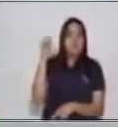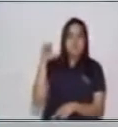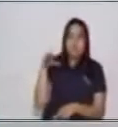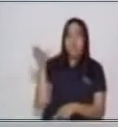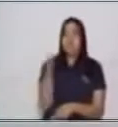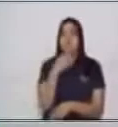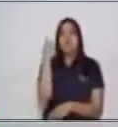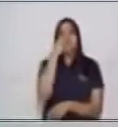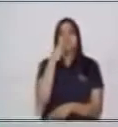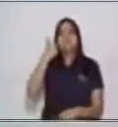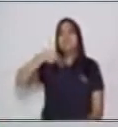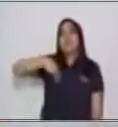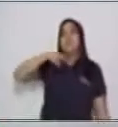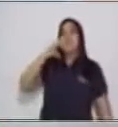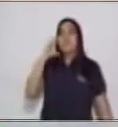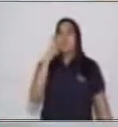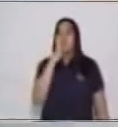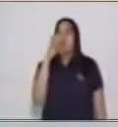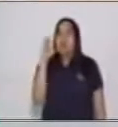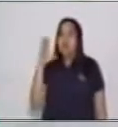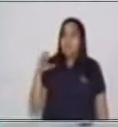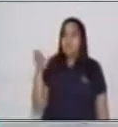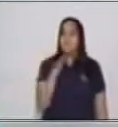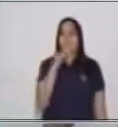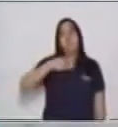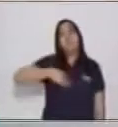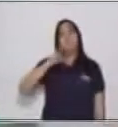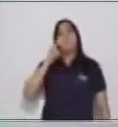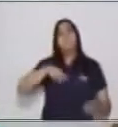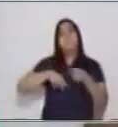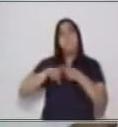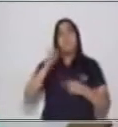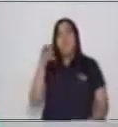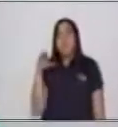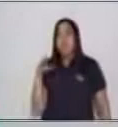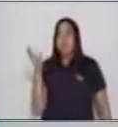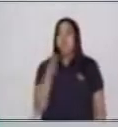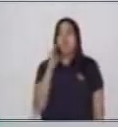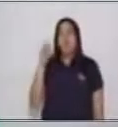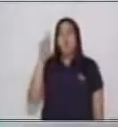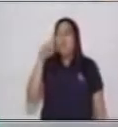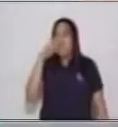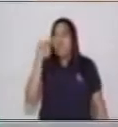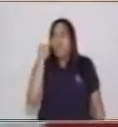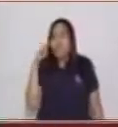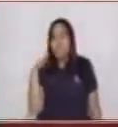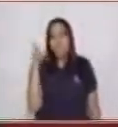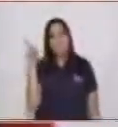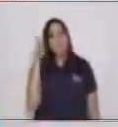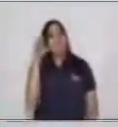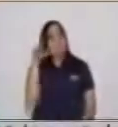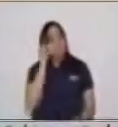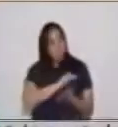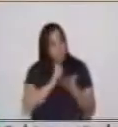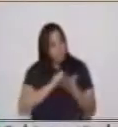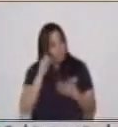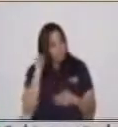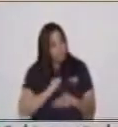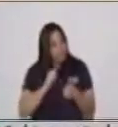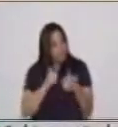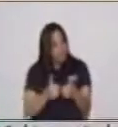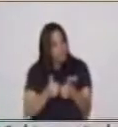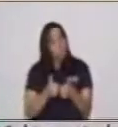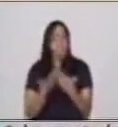Sánchez, Muñoz, Ortiz. Esas deben de ir con Z. Muy bien.